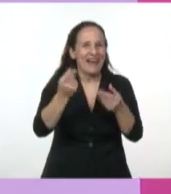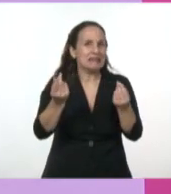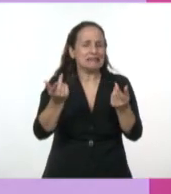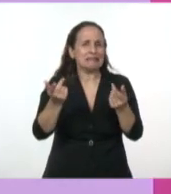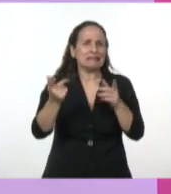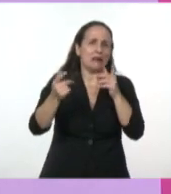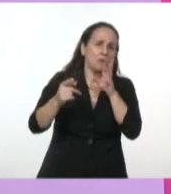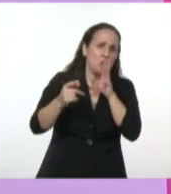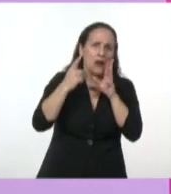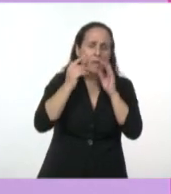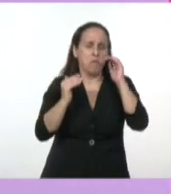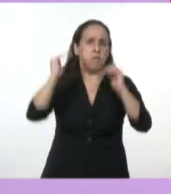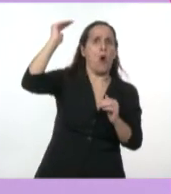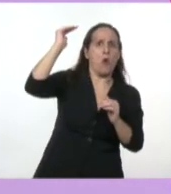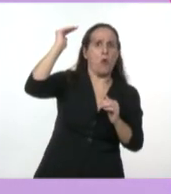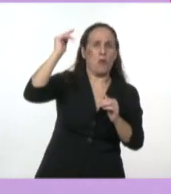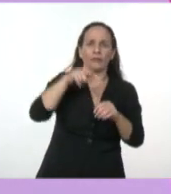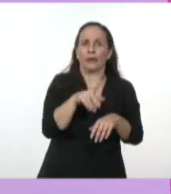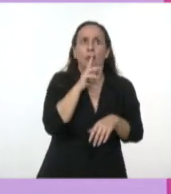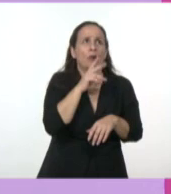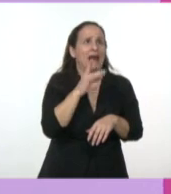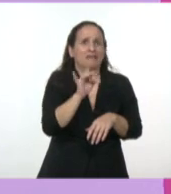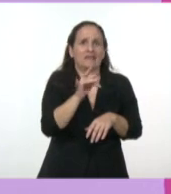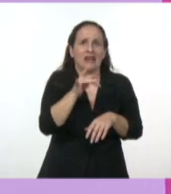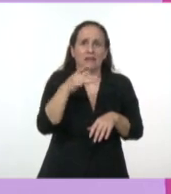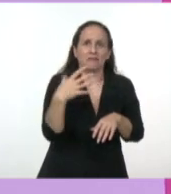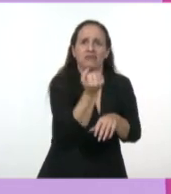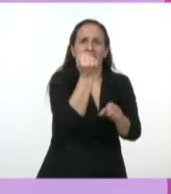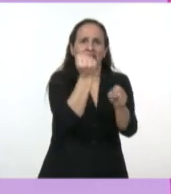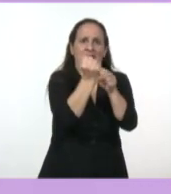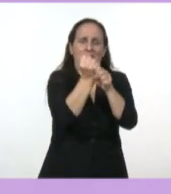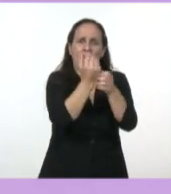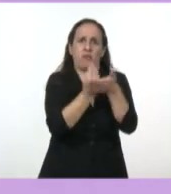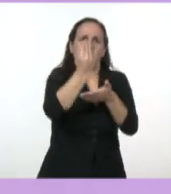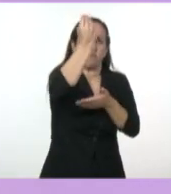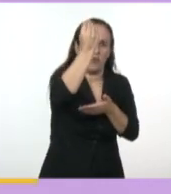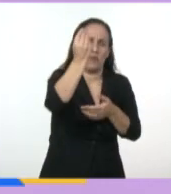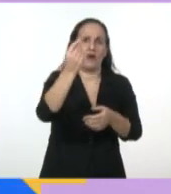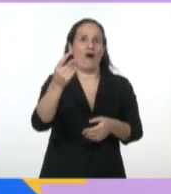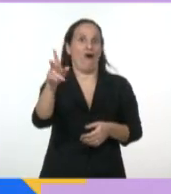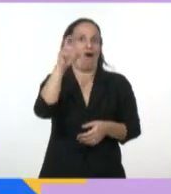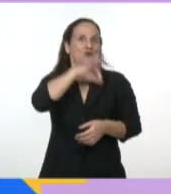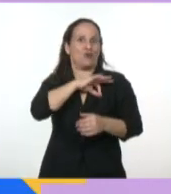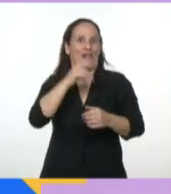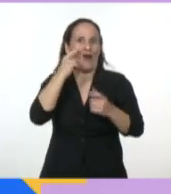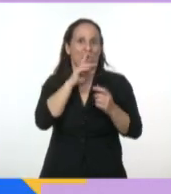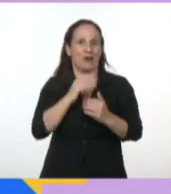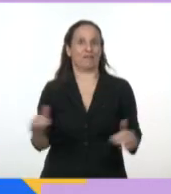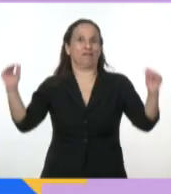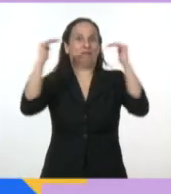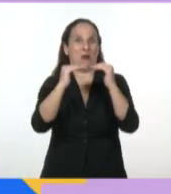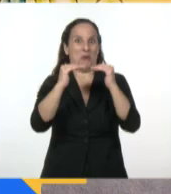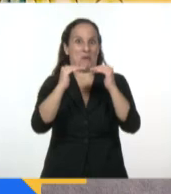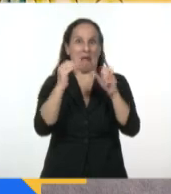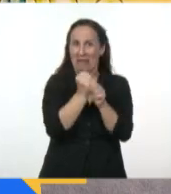mujer sea más difícil acceder a un trabajo, a puestos jerárquicos, a un salario equivalente a lo que gana un hombre que hace su misma